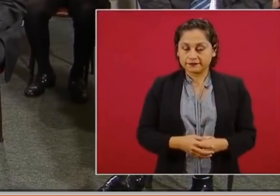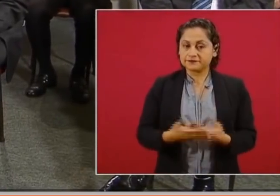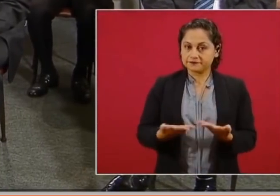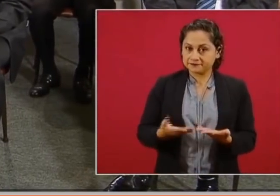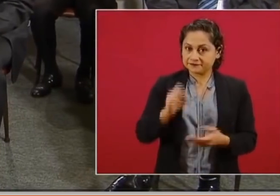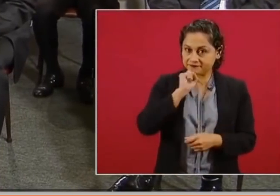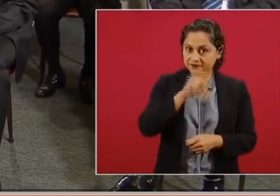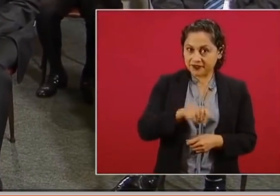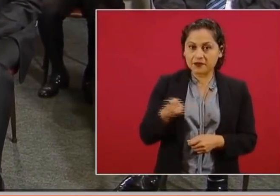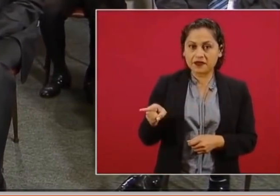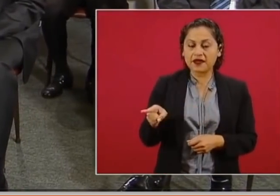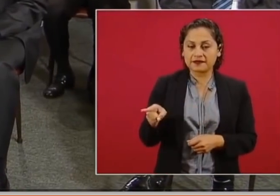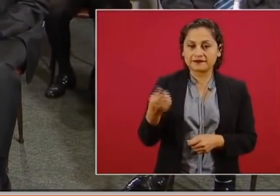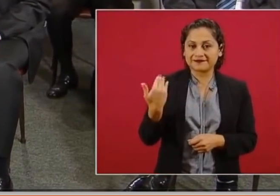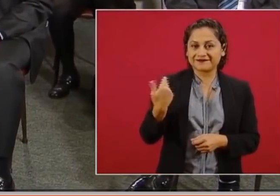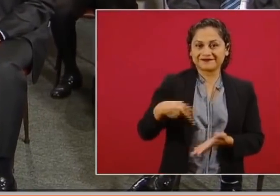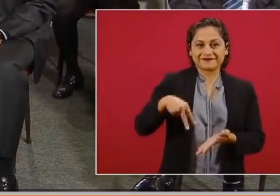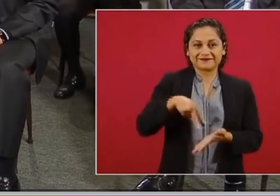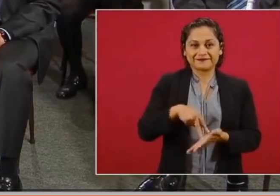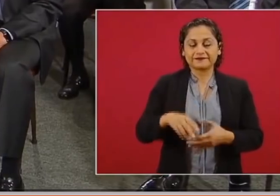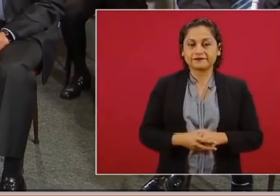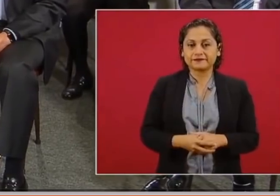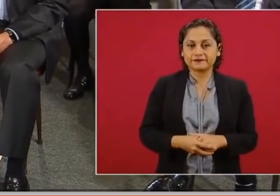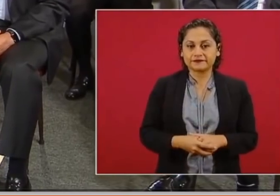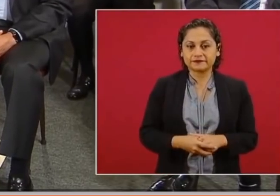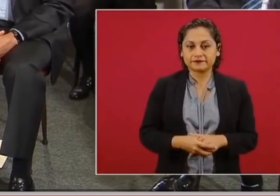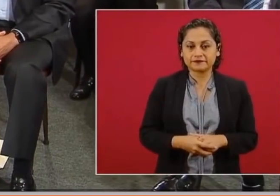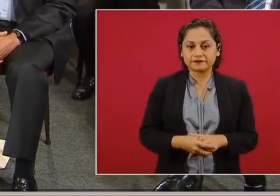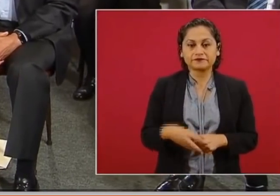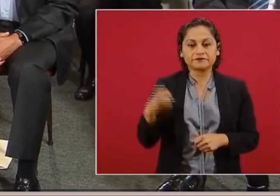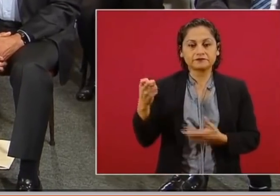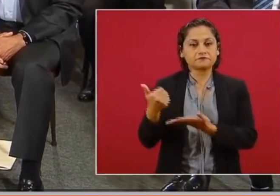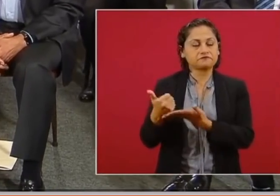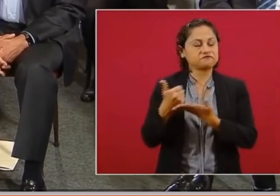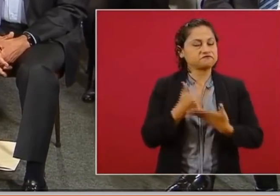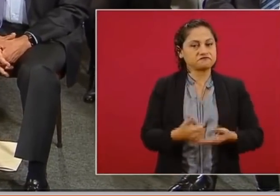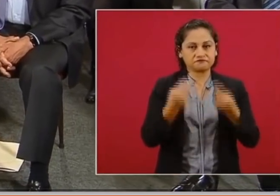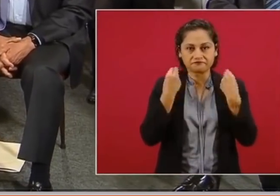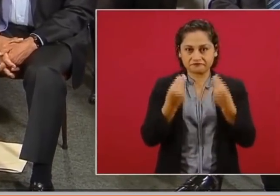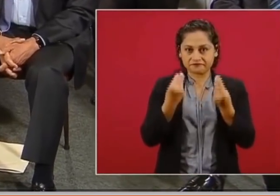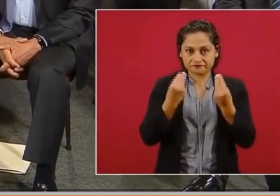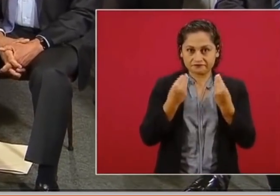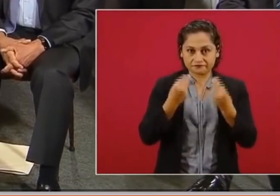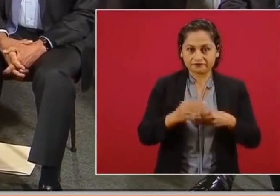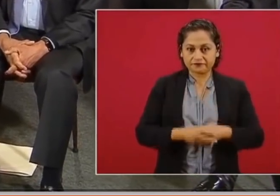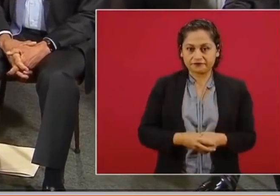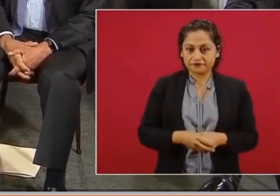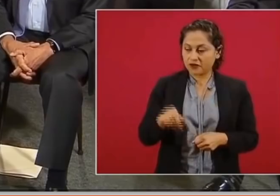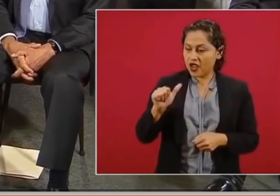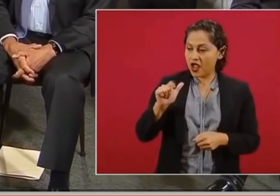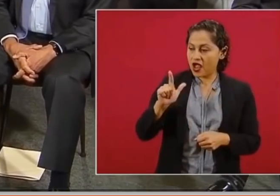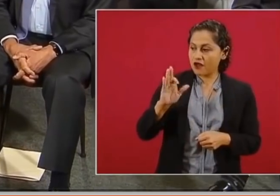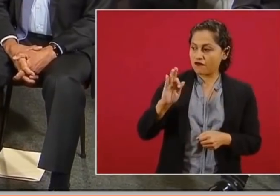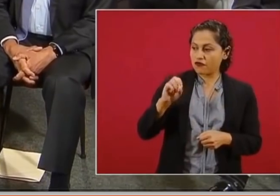acaba de tomar la palabra y nos ayuda mucho el Alfonso Romo con